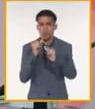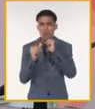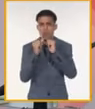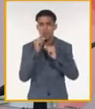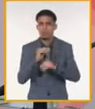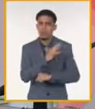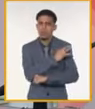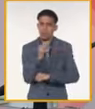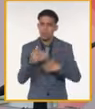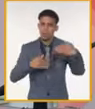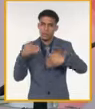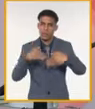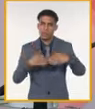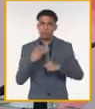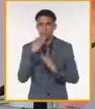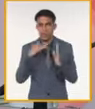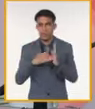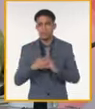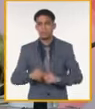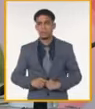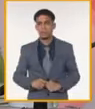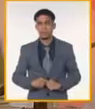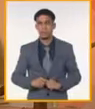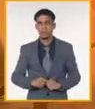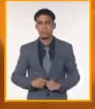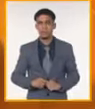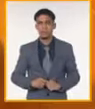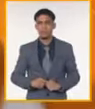invitados a participar Muy buenas tardes